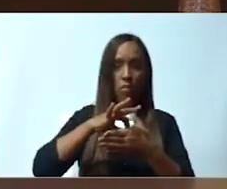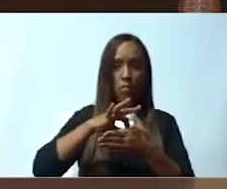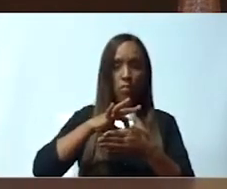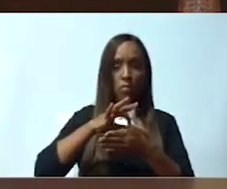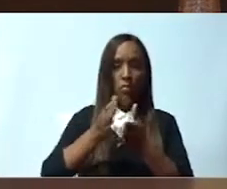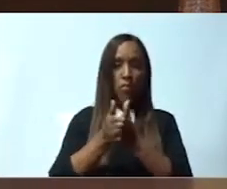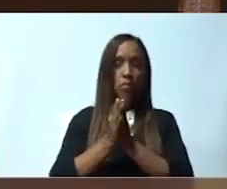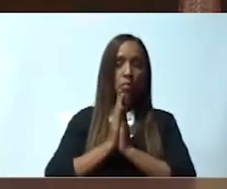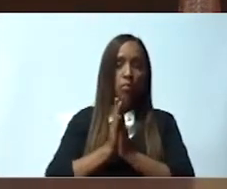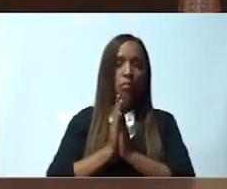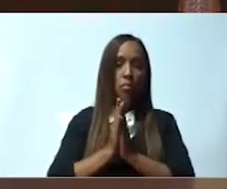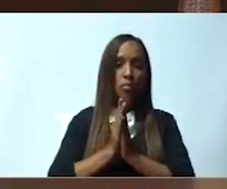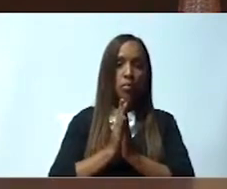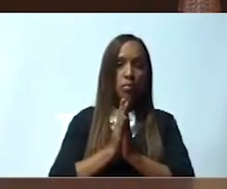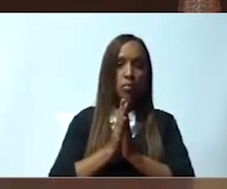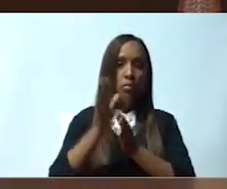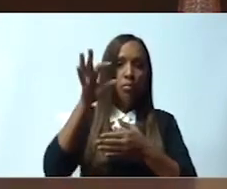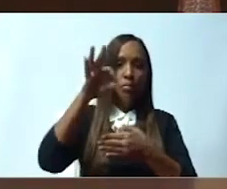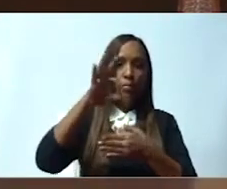Tobías.